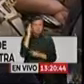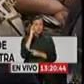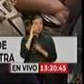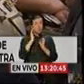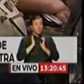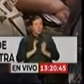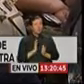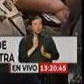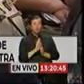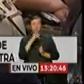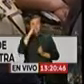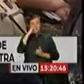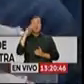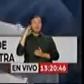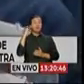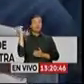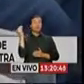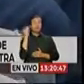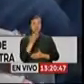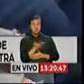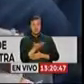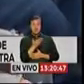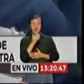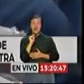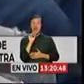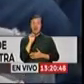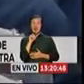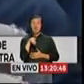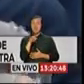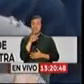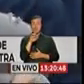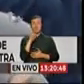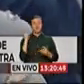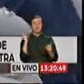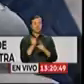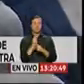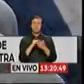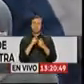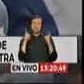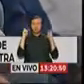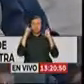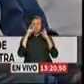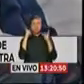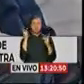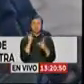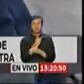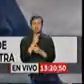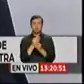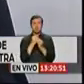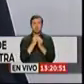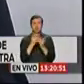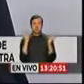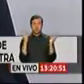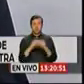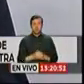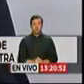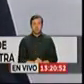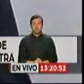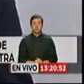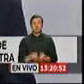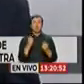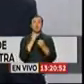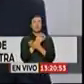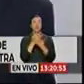niños, niñas y adolescentes. Y que en el caso Ampetra existieron graves delitos sexuales cometidos contra ellos. Estamos hablando